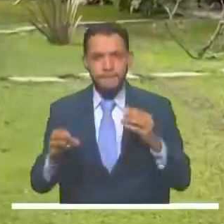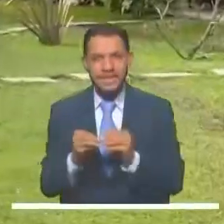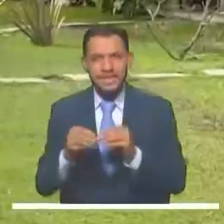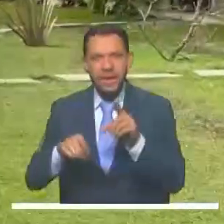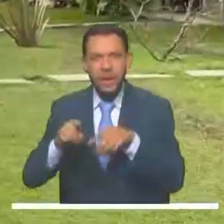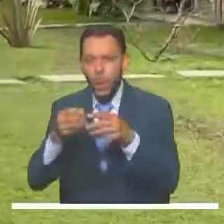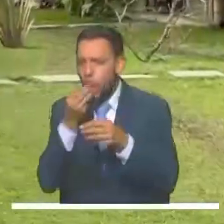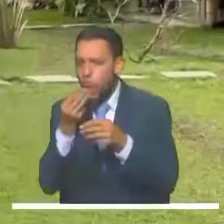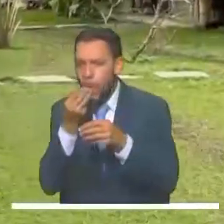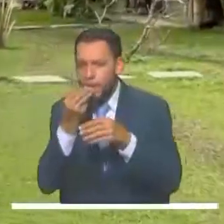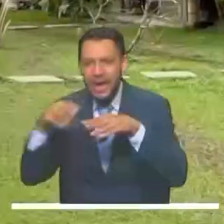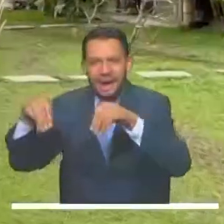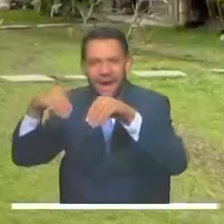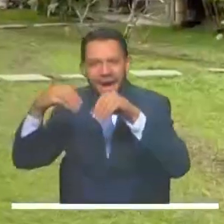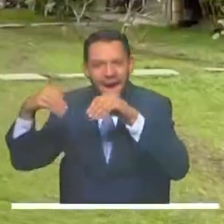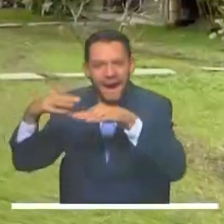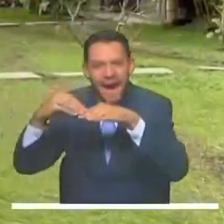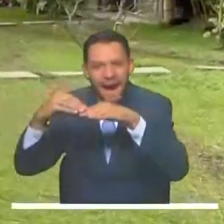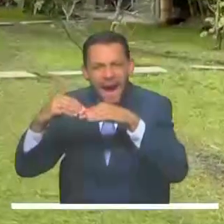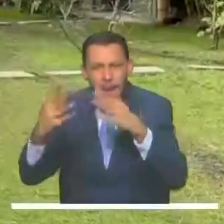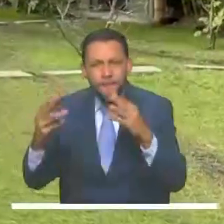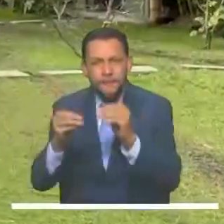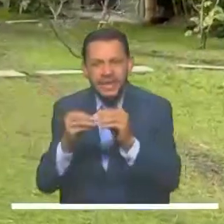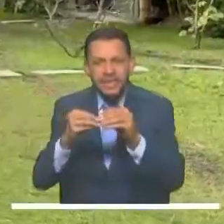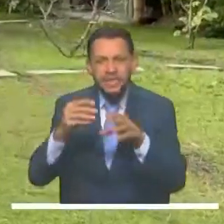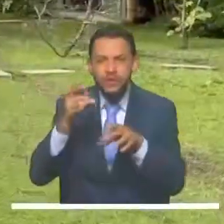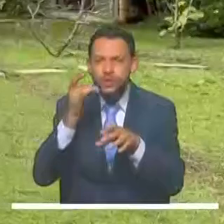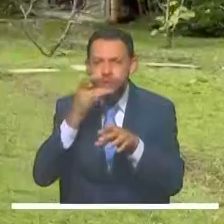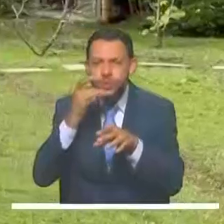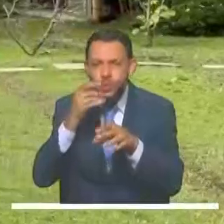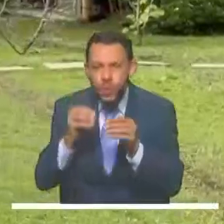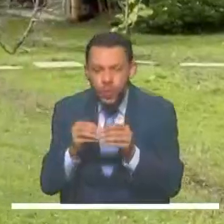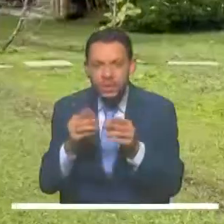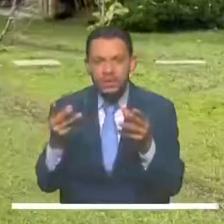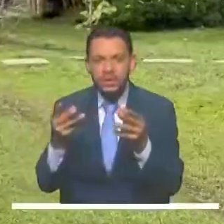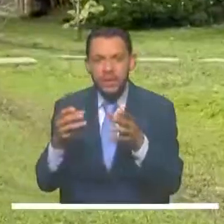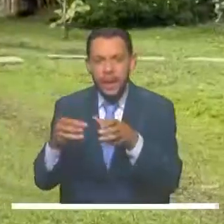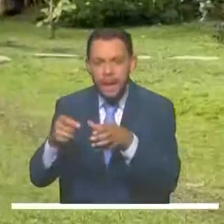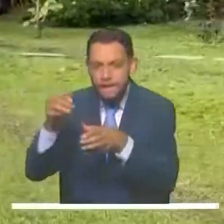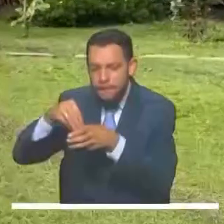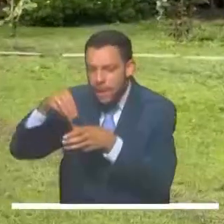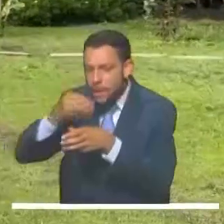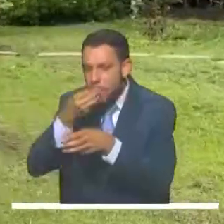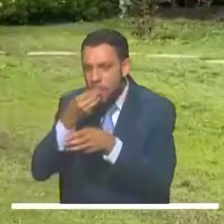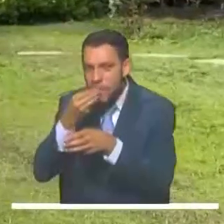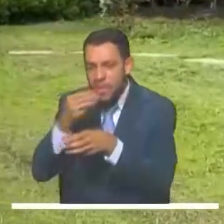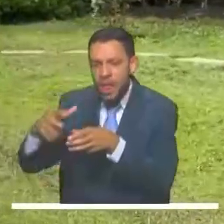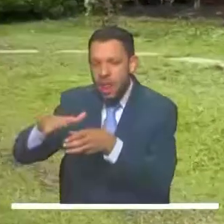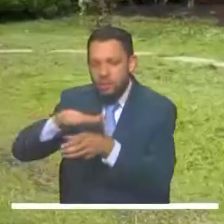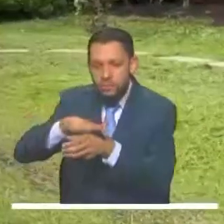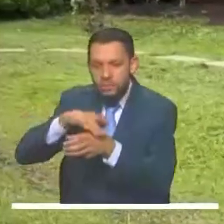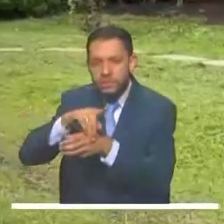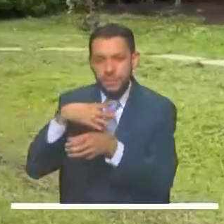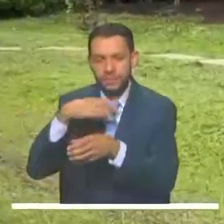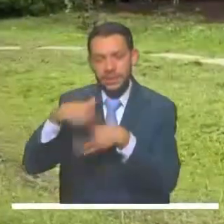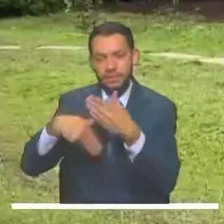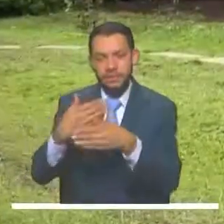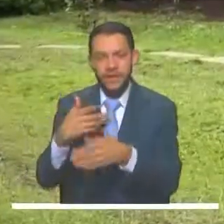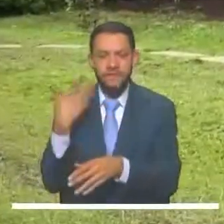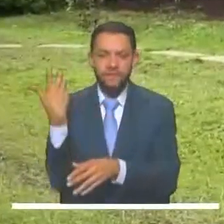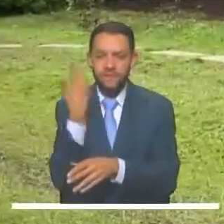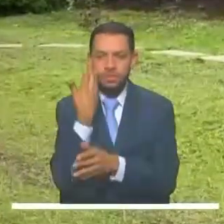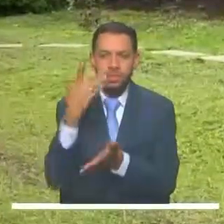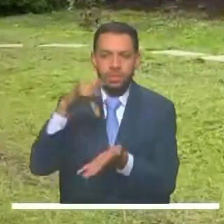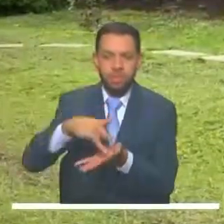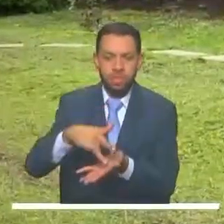de azúcares de carbohidratos delatados de embutidos el cuerpo llega a la enfermedad